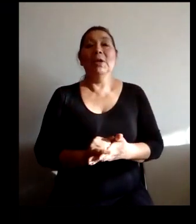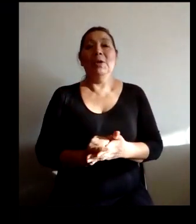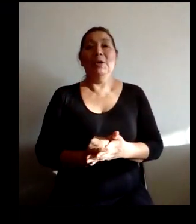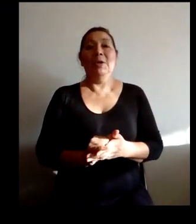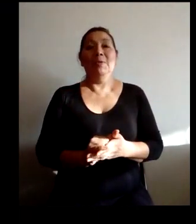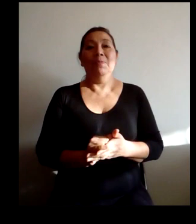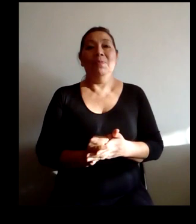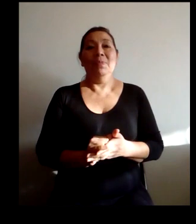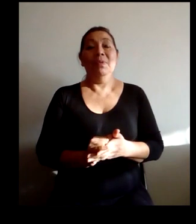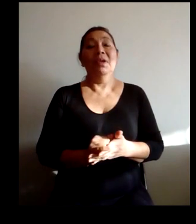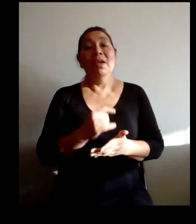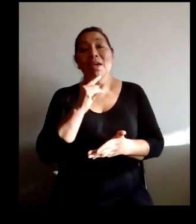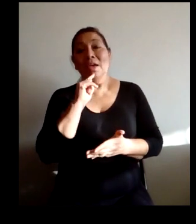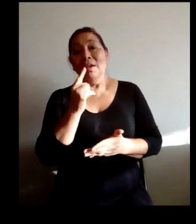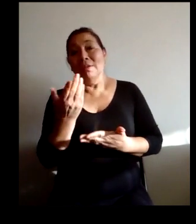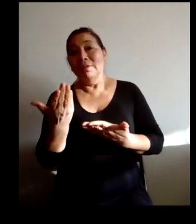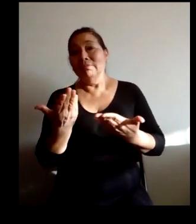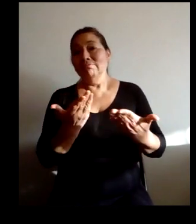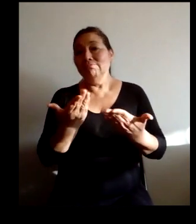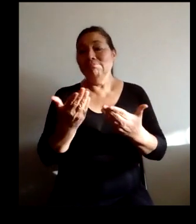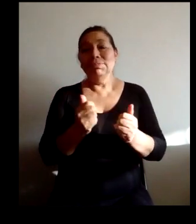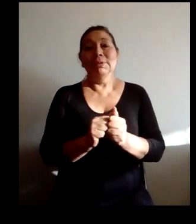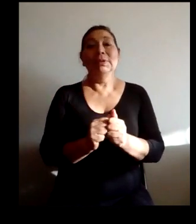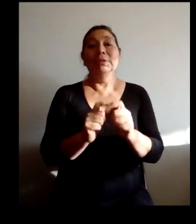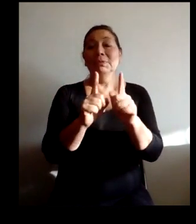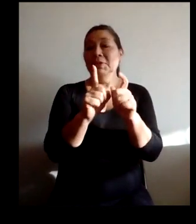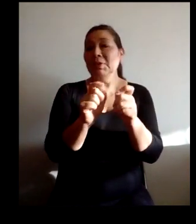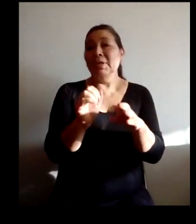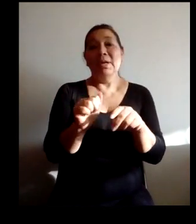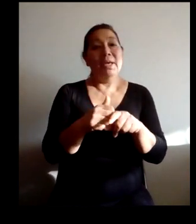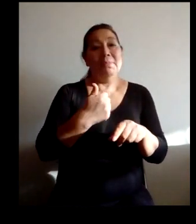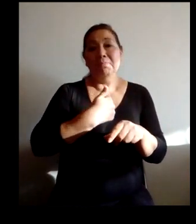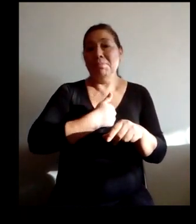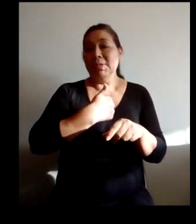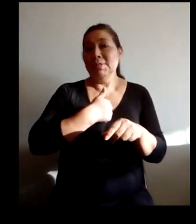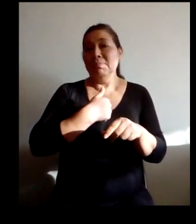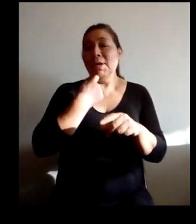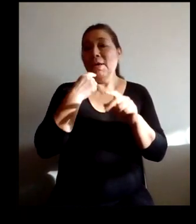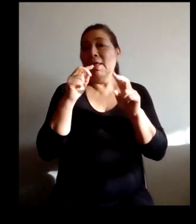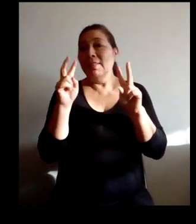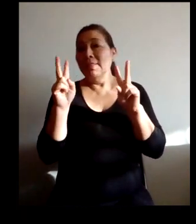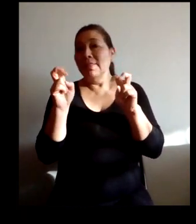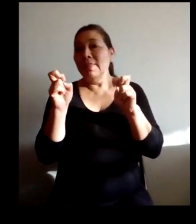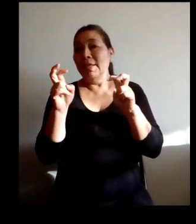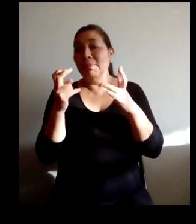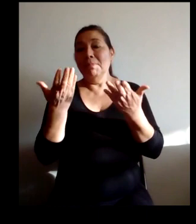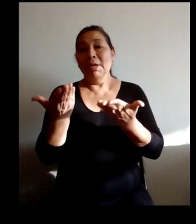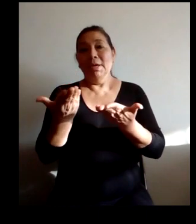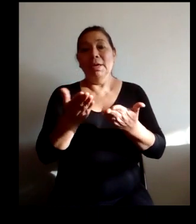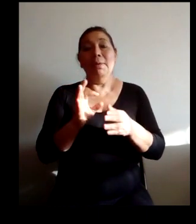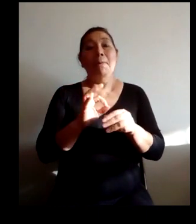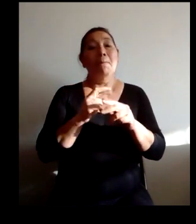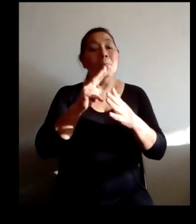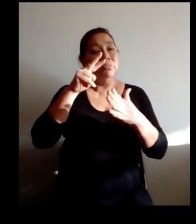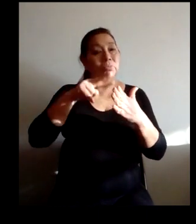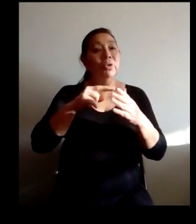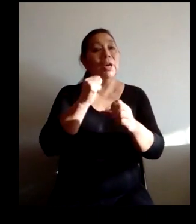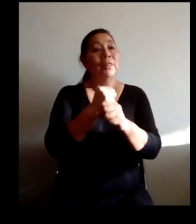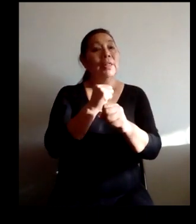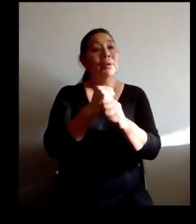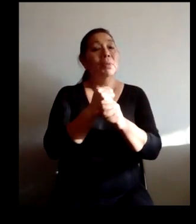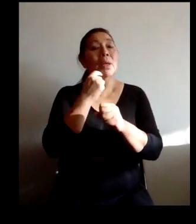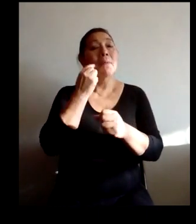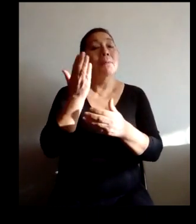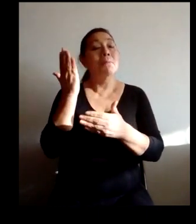médico. Como digo, está sentado en fichas ocupacionales que la misma que más que nada se refieren al tema de, en este caso, verificar las